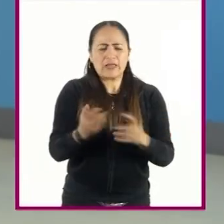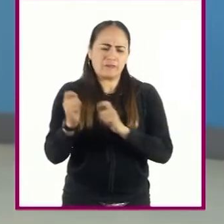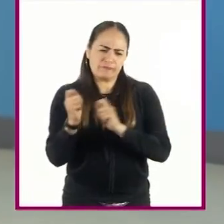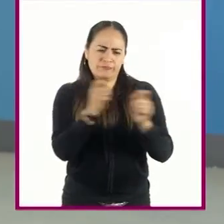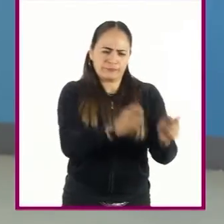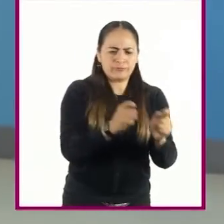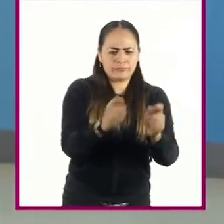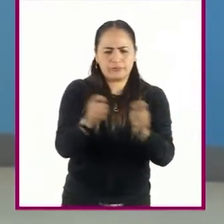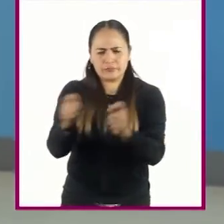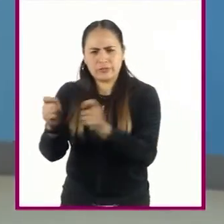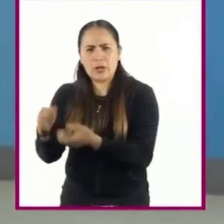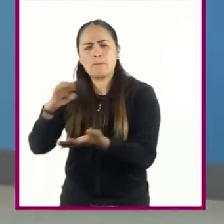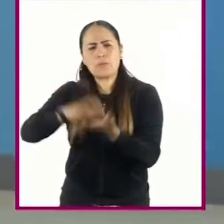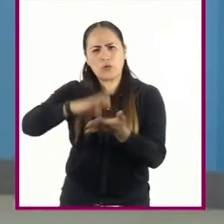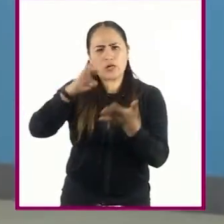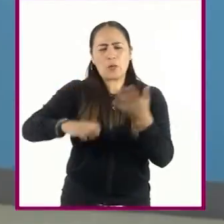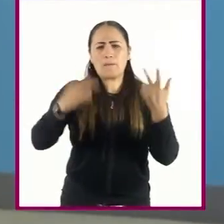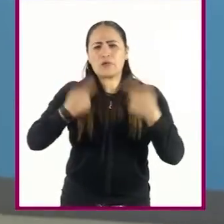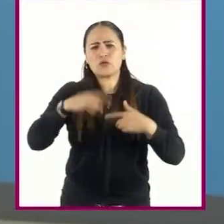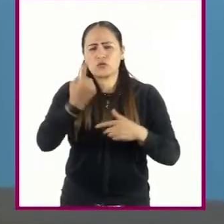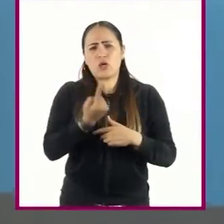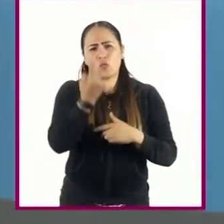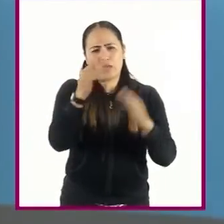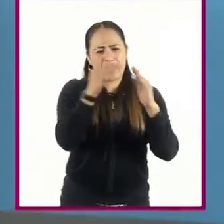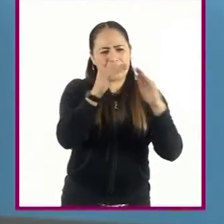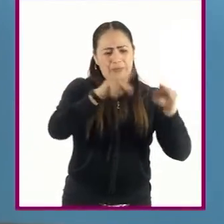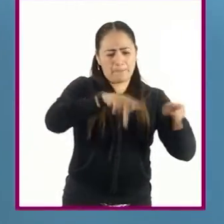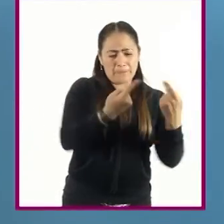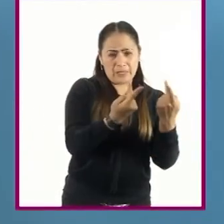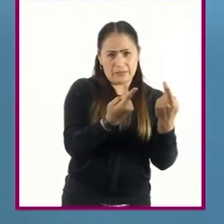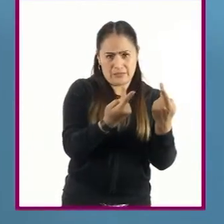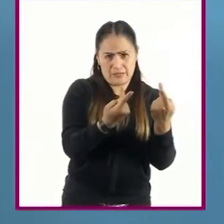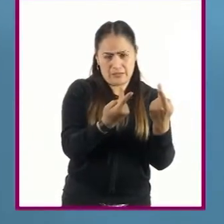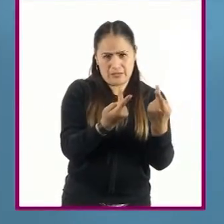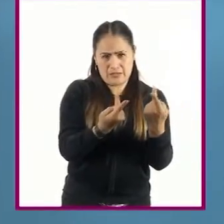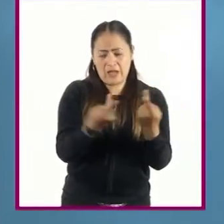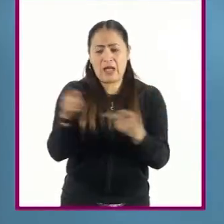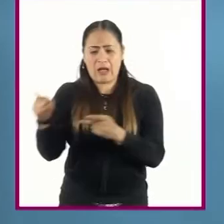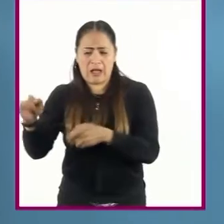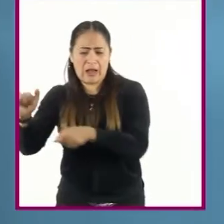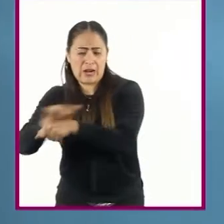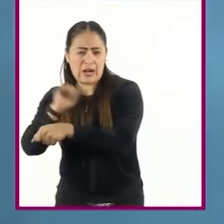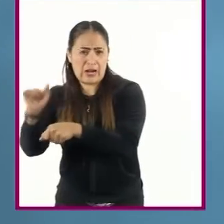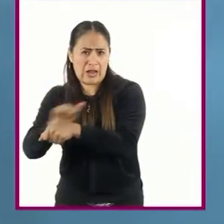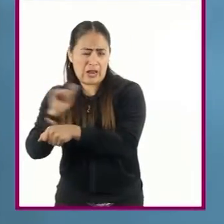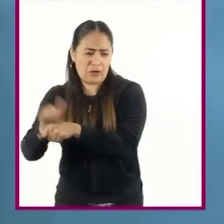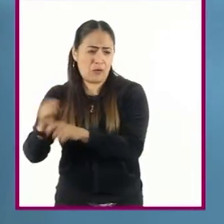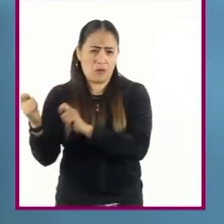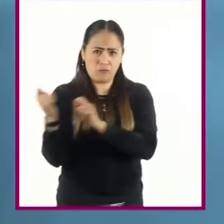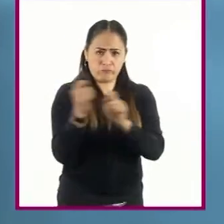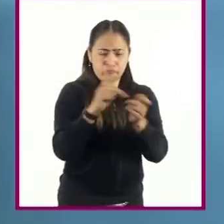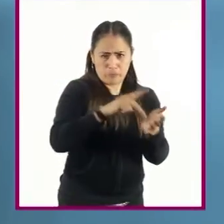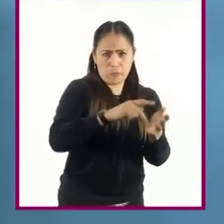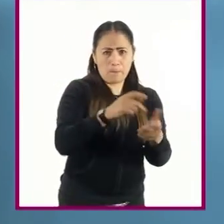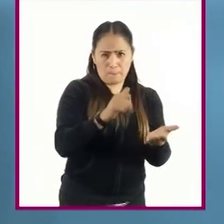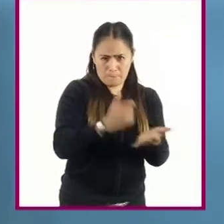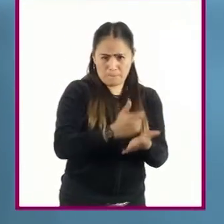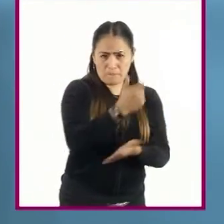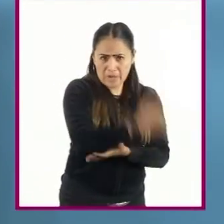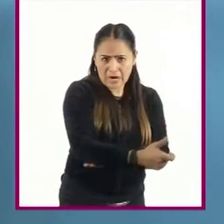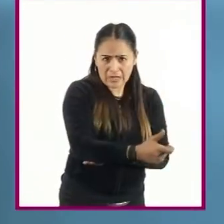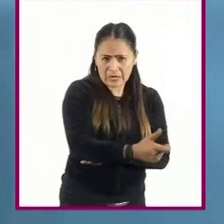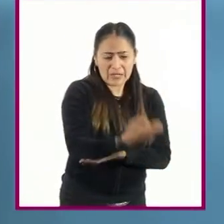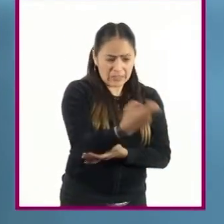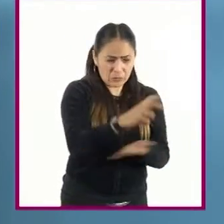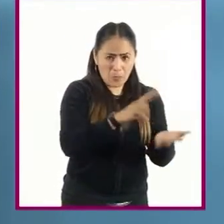ejemplo, si alguien vende una casa, no sería justo que se le pagase con un auto o una motocicleta porque no corresponden a